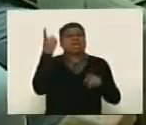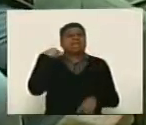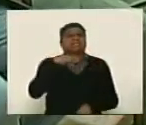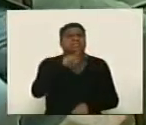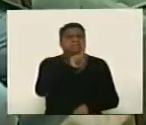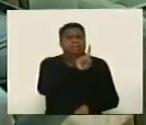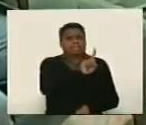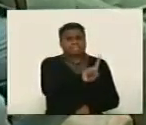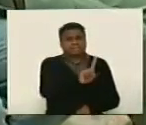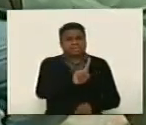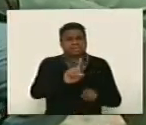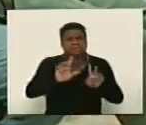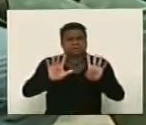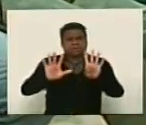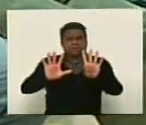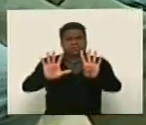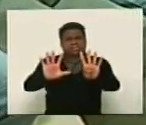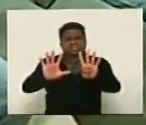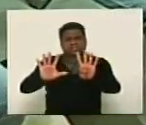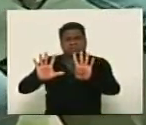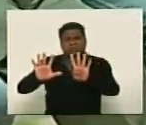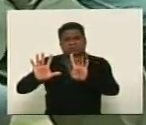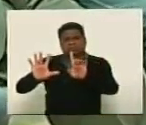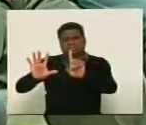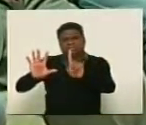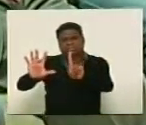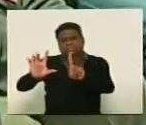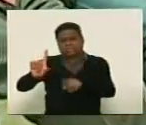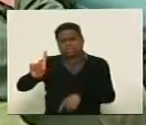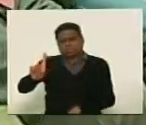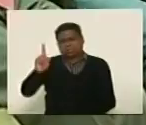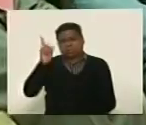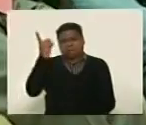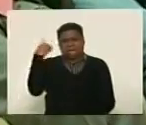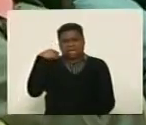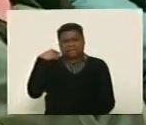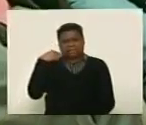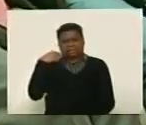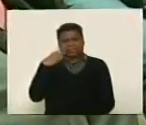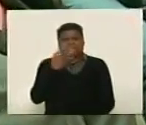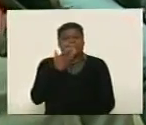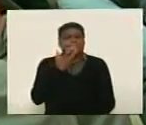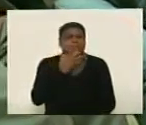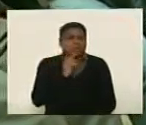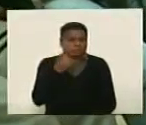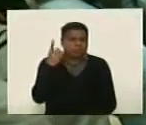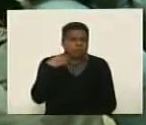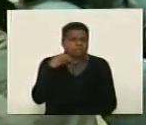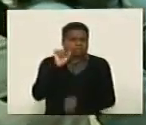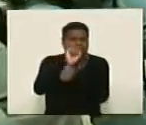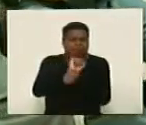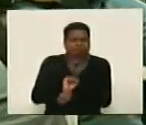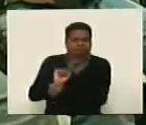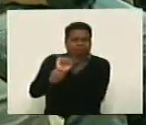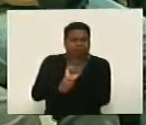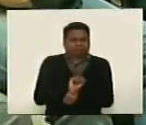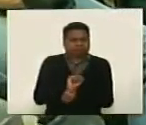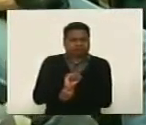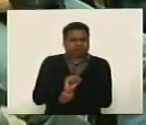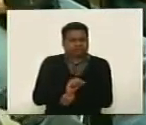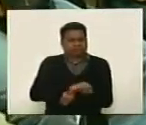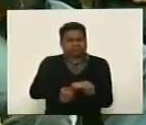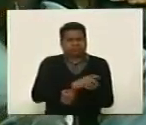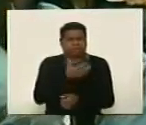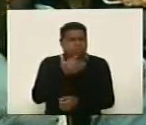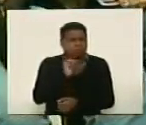1961, la de la Cuarta República, que la única vez que la modificaron fue para impedir que Pérez Jiménez fuera senador de la